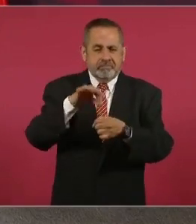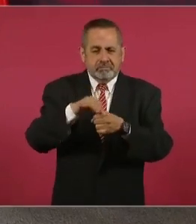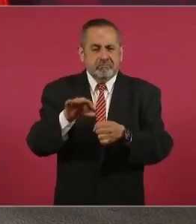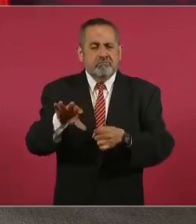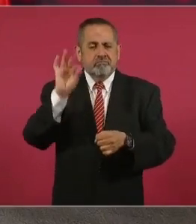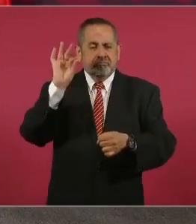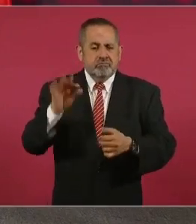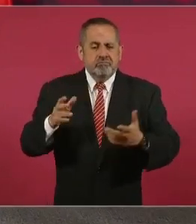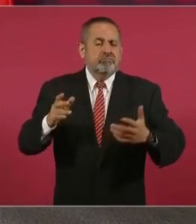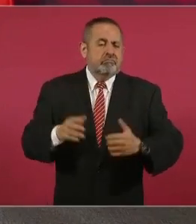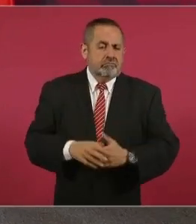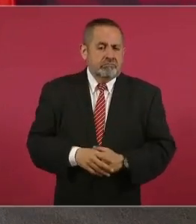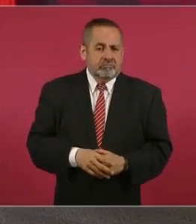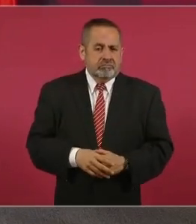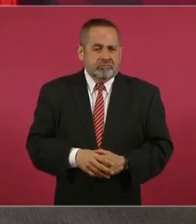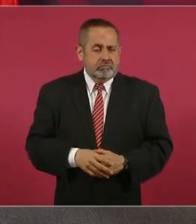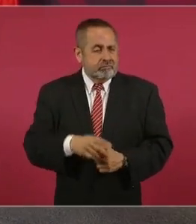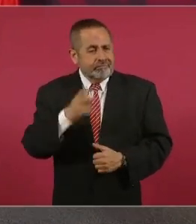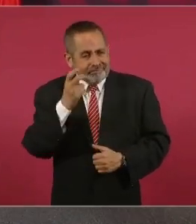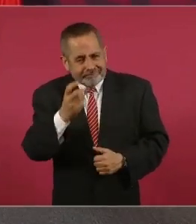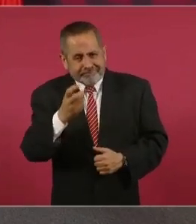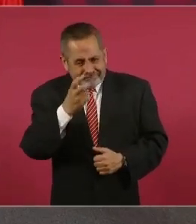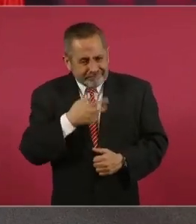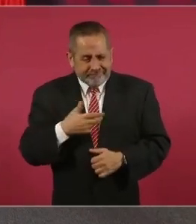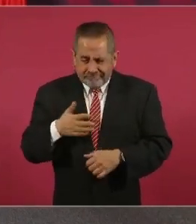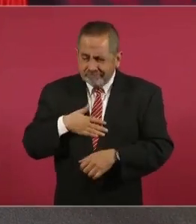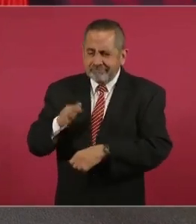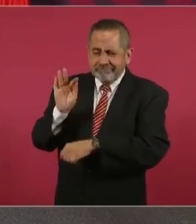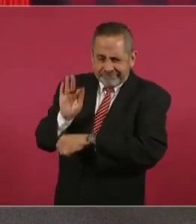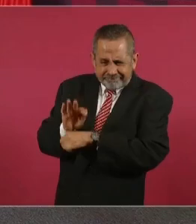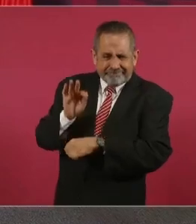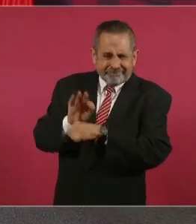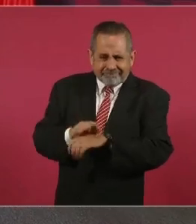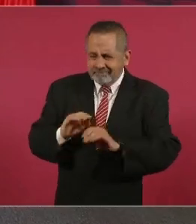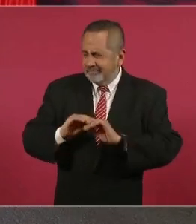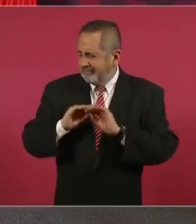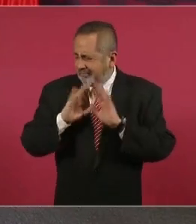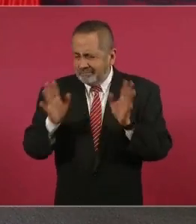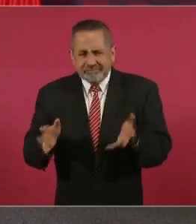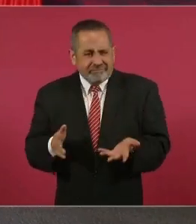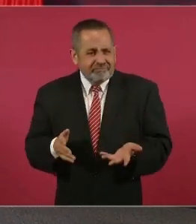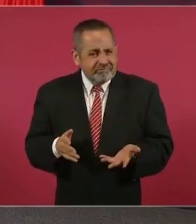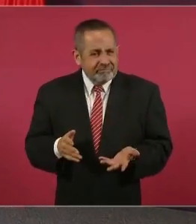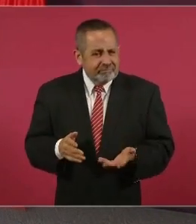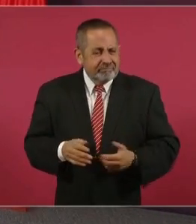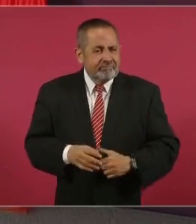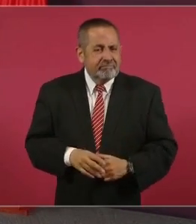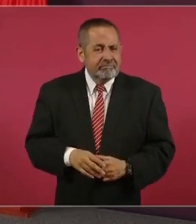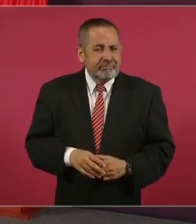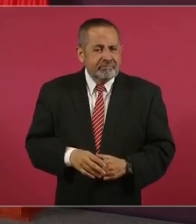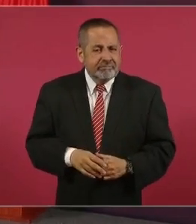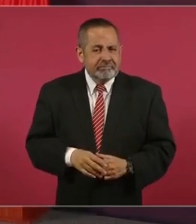¿Cómo creen ustedes que yo no voy a defender a alguien